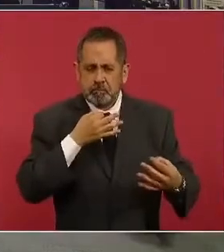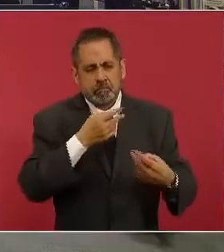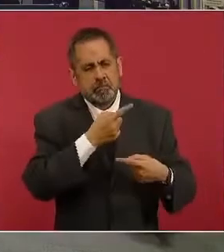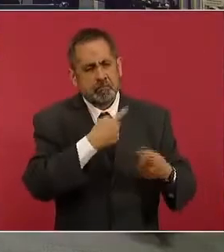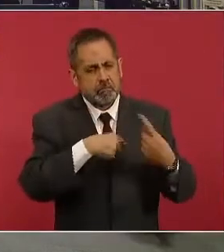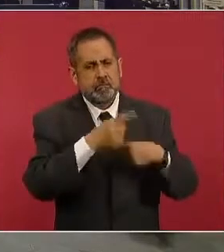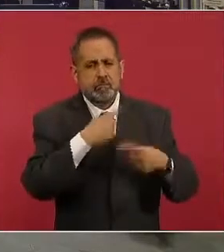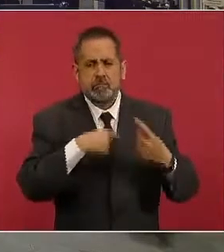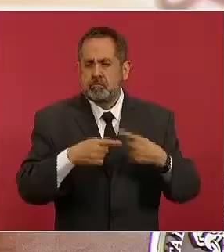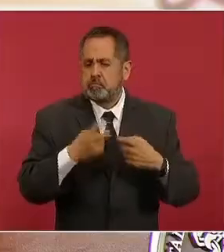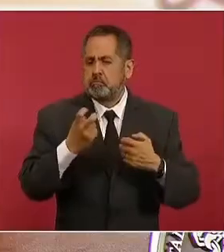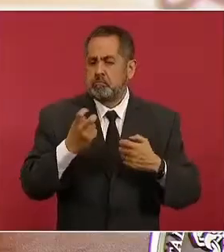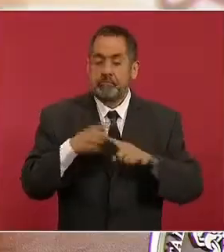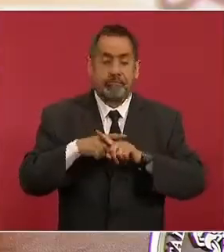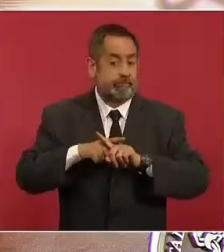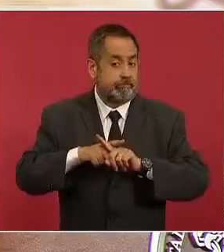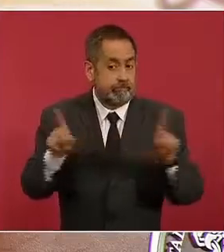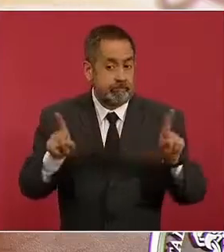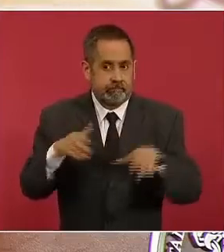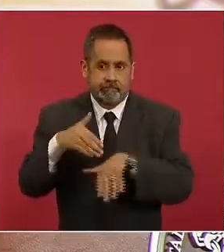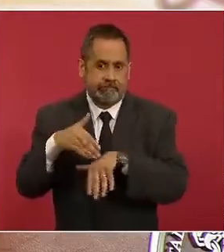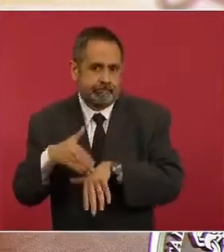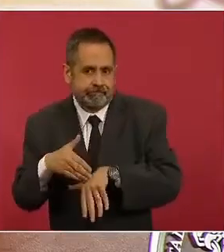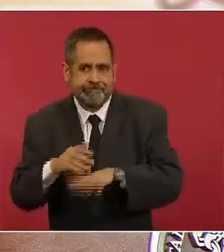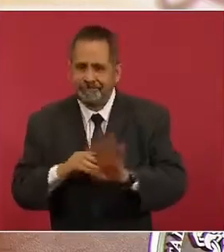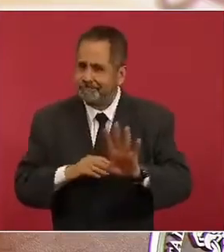Es mucha la diferencia a